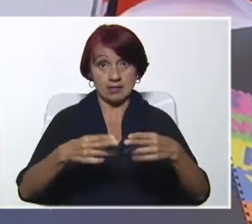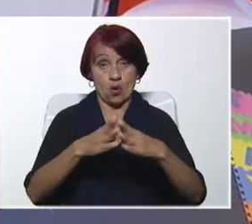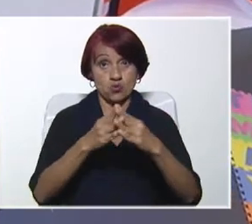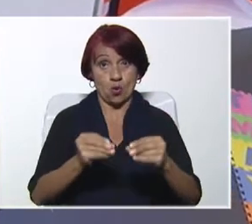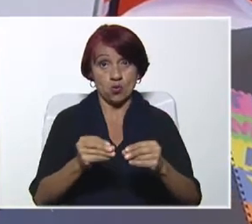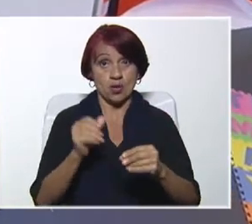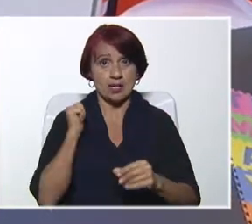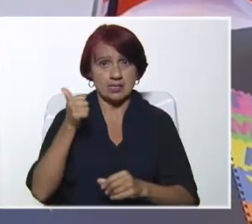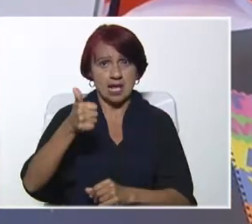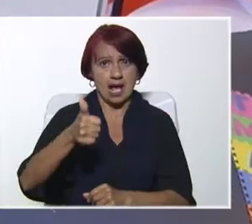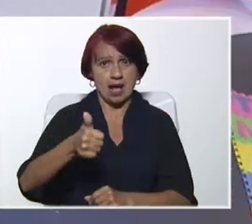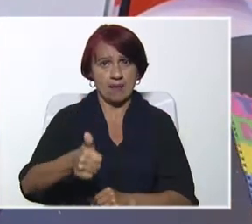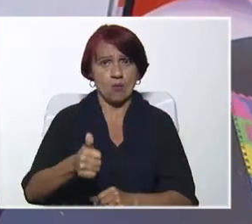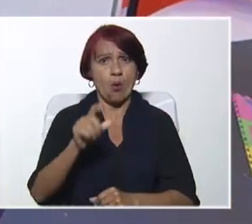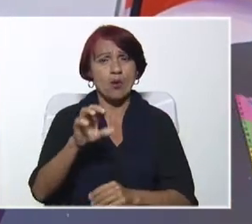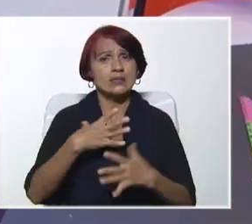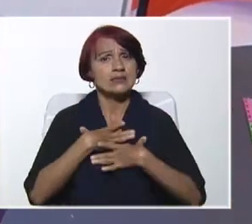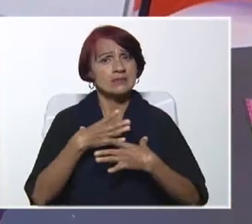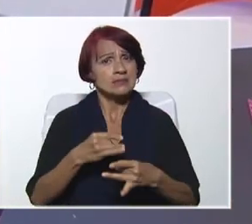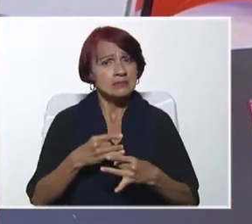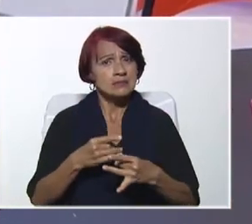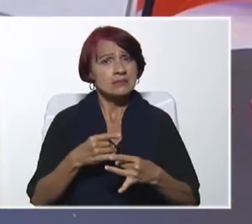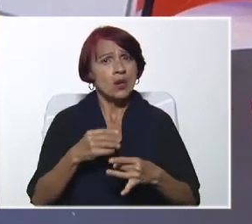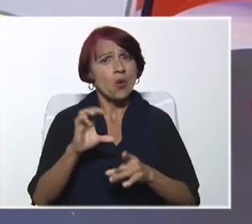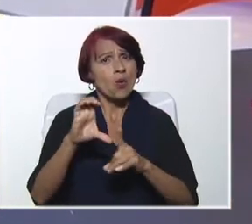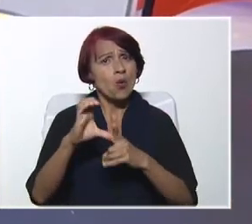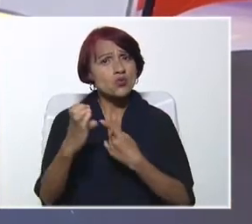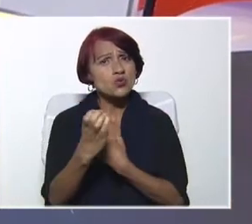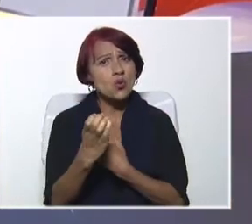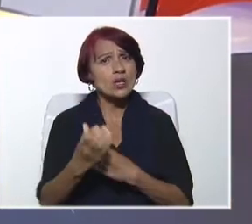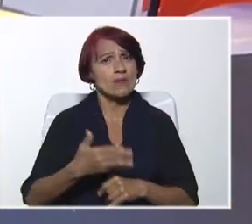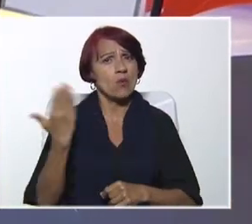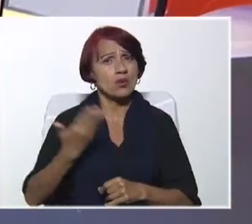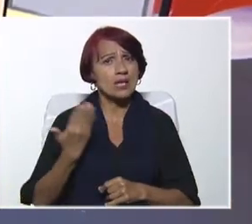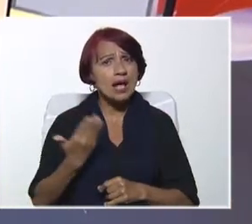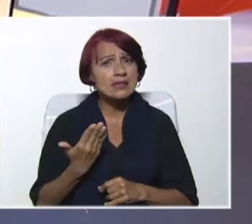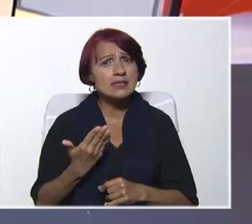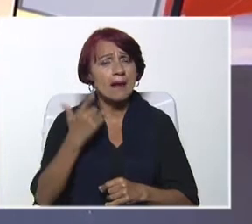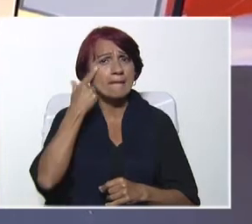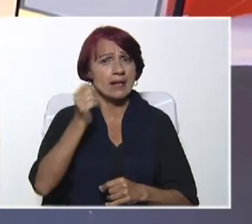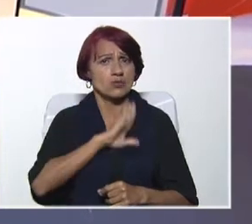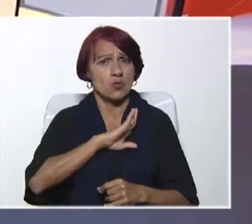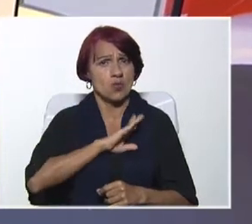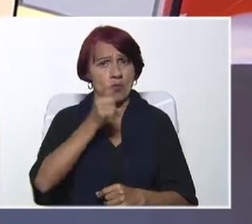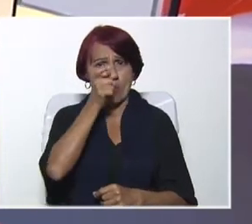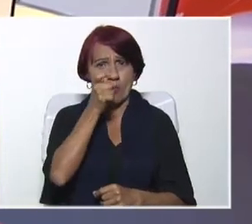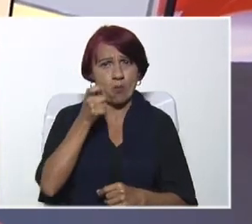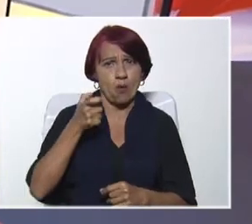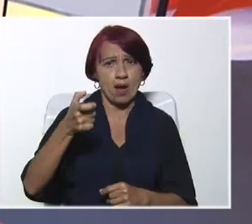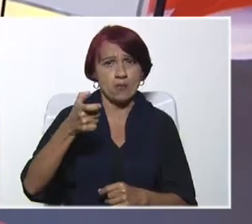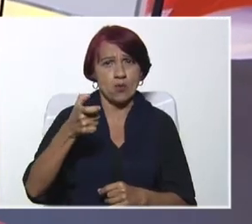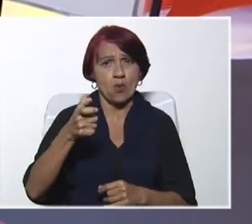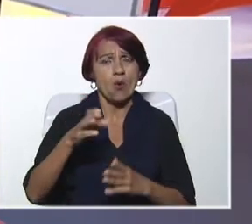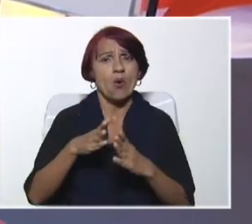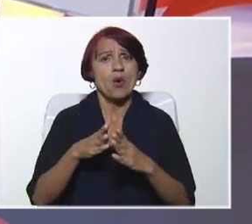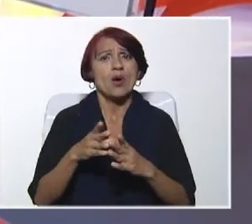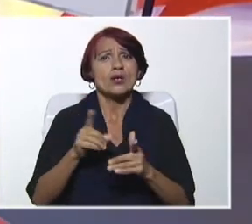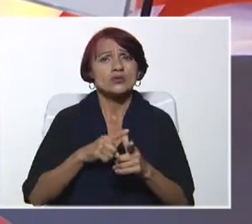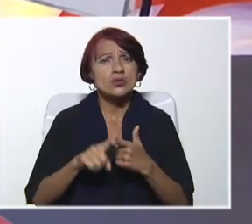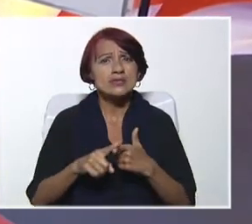tiempo interesantes patrimonios muy importantes para su pueblo.